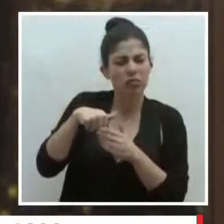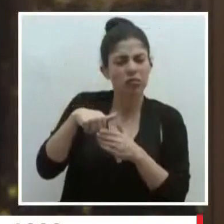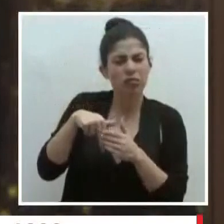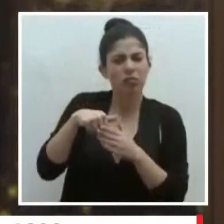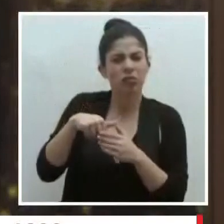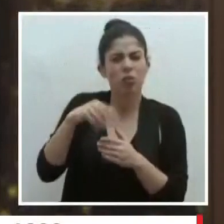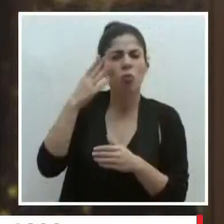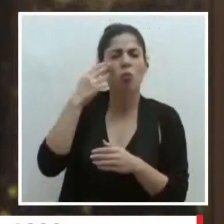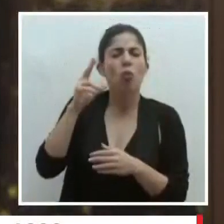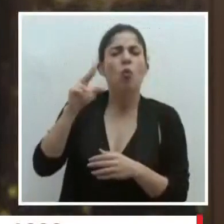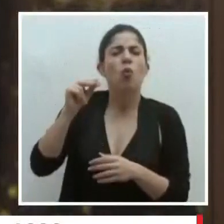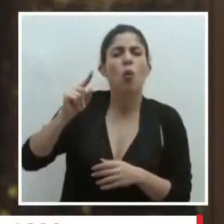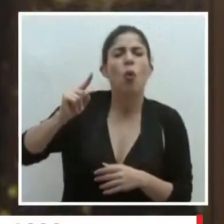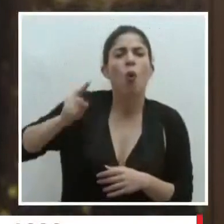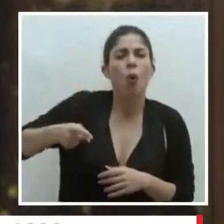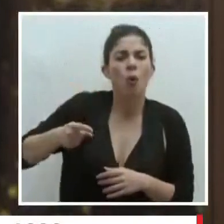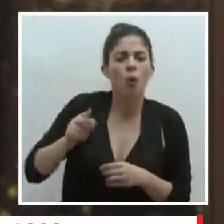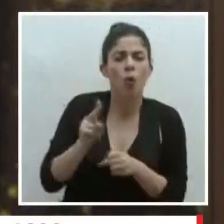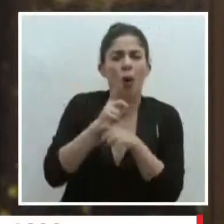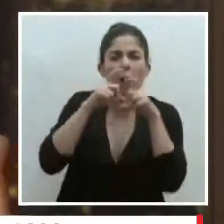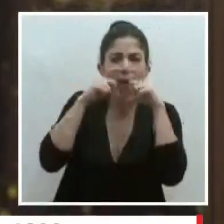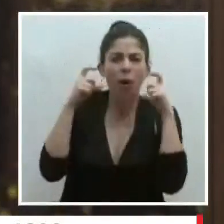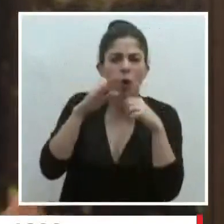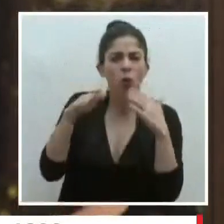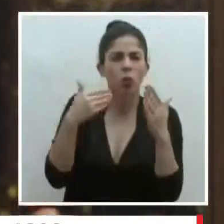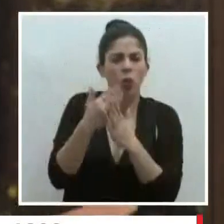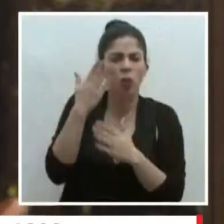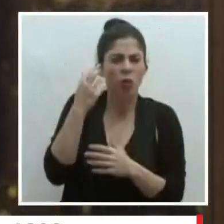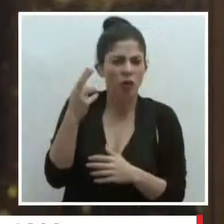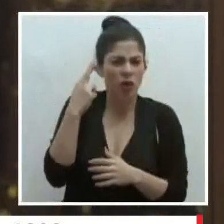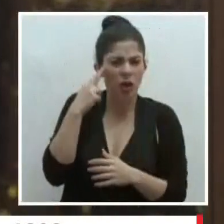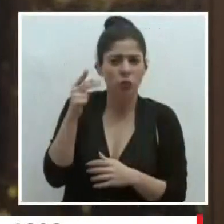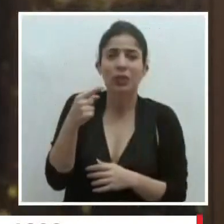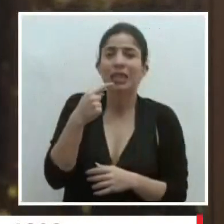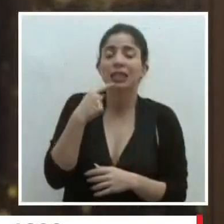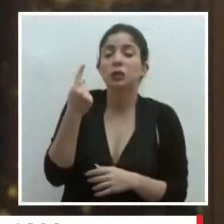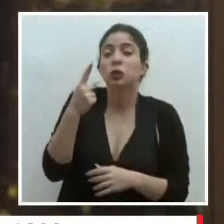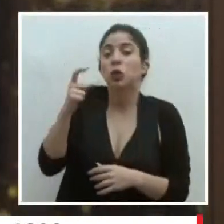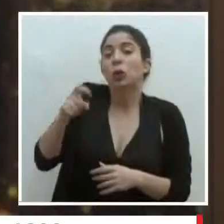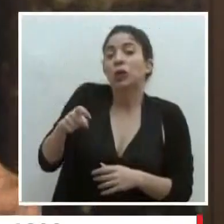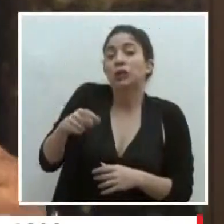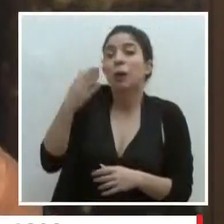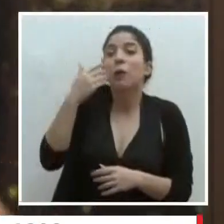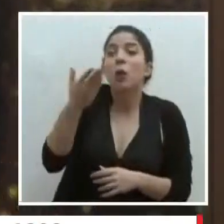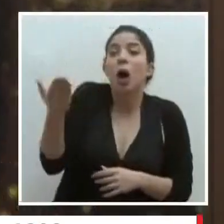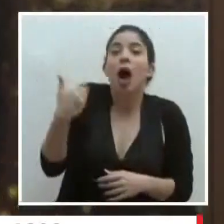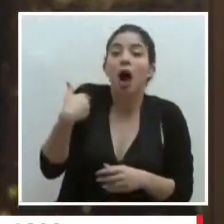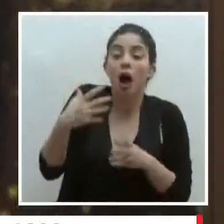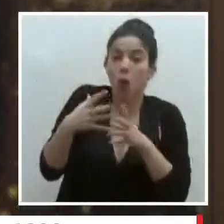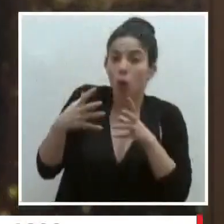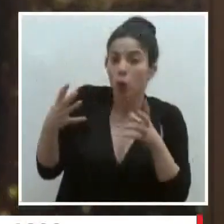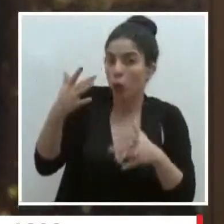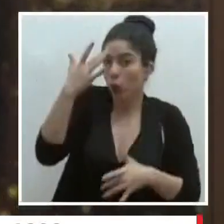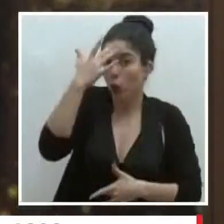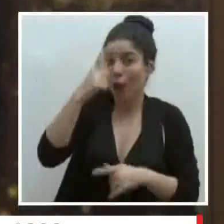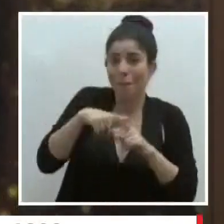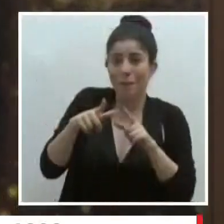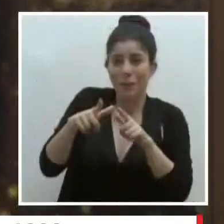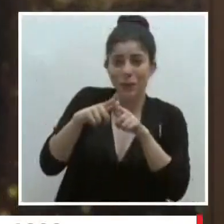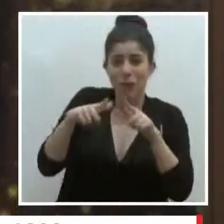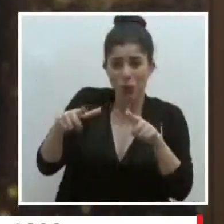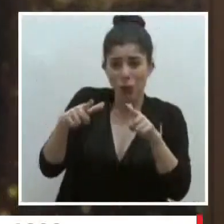obligatoriedad del uso de mascarillas. Evidentemente usted habla que es una medida necesaria por aumento de casos, pero la gente de esos centros